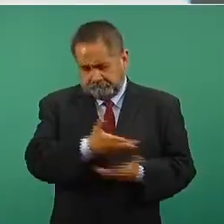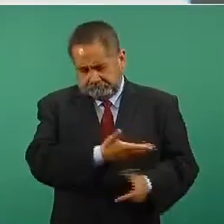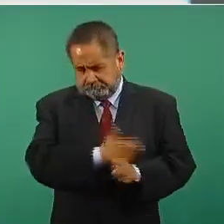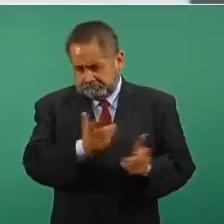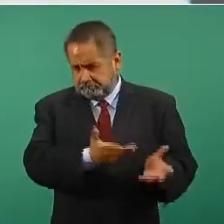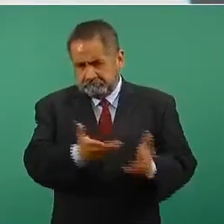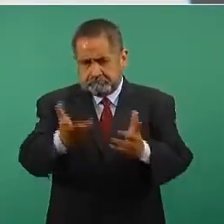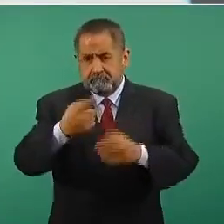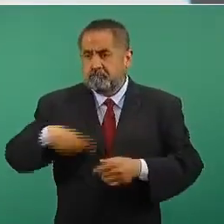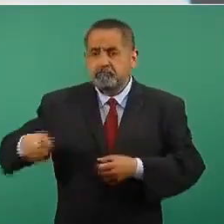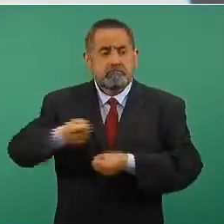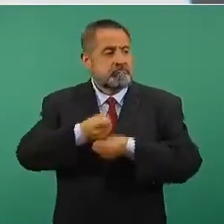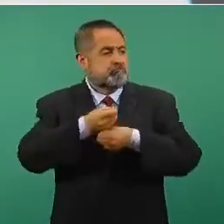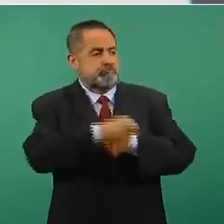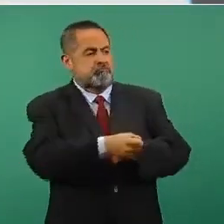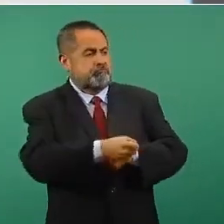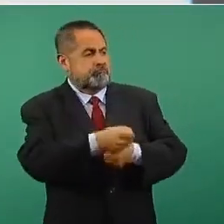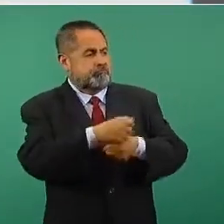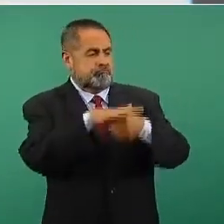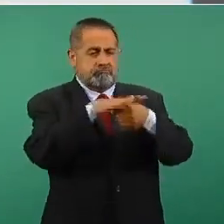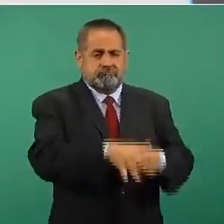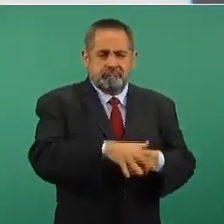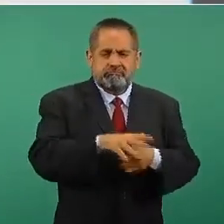No va a haber represión,